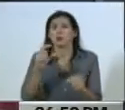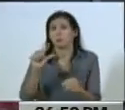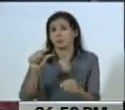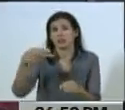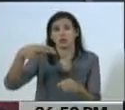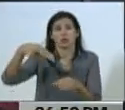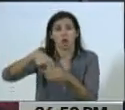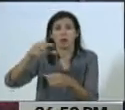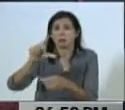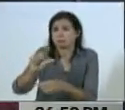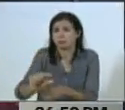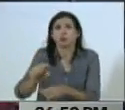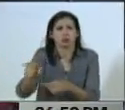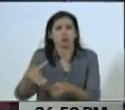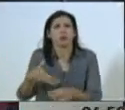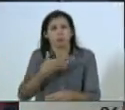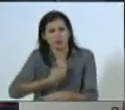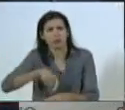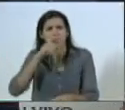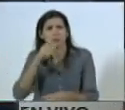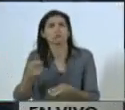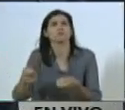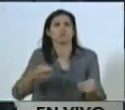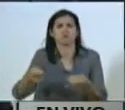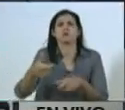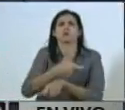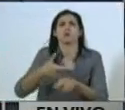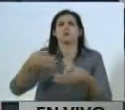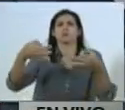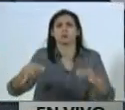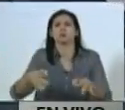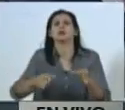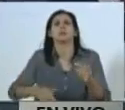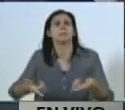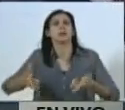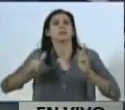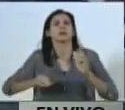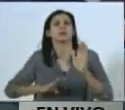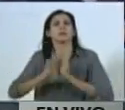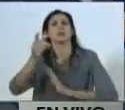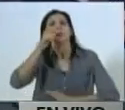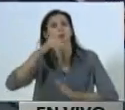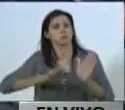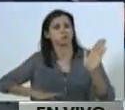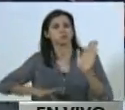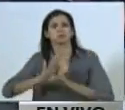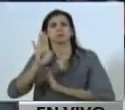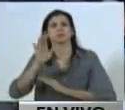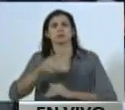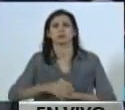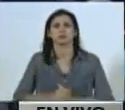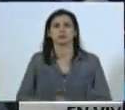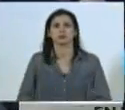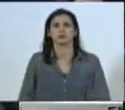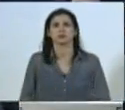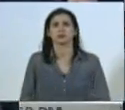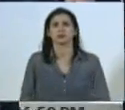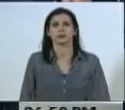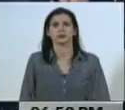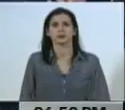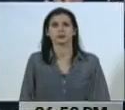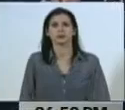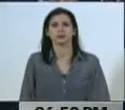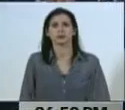gobernanza, el equilibrio y el bienestar y progreso del pueblo. We remain optimistic, Mr. President, that with